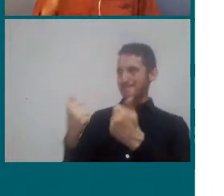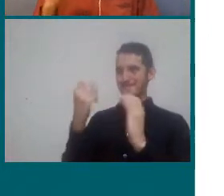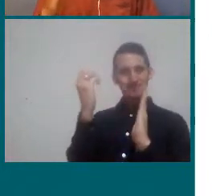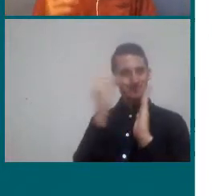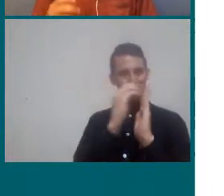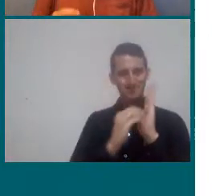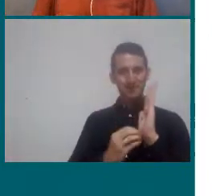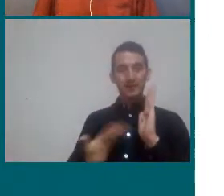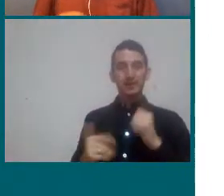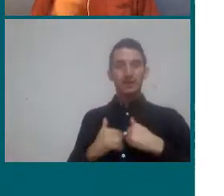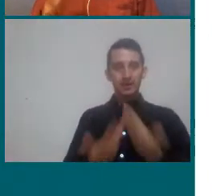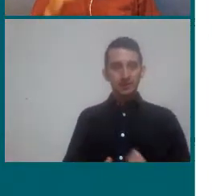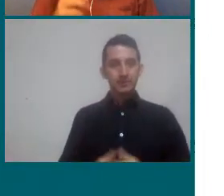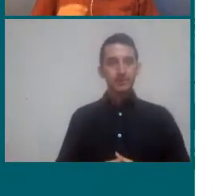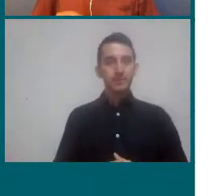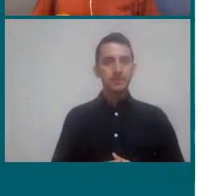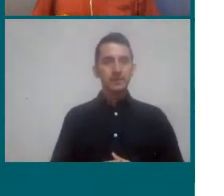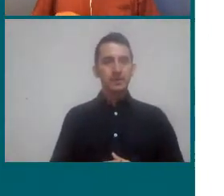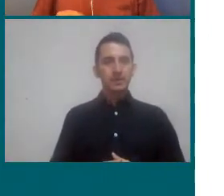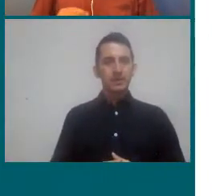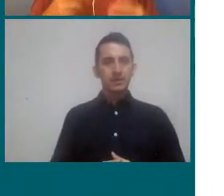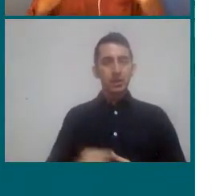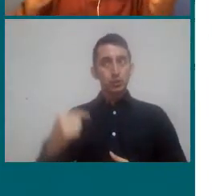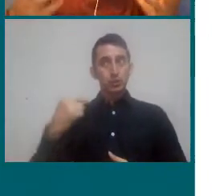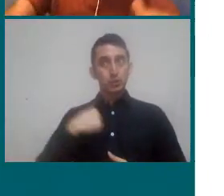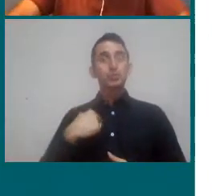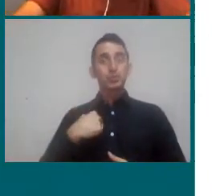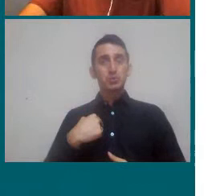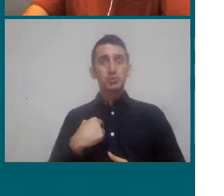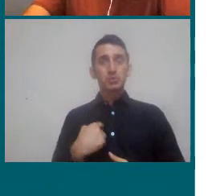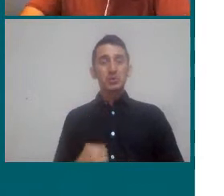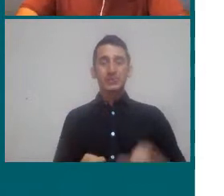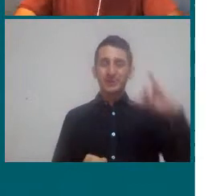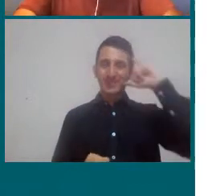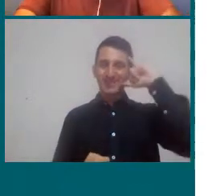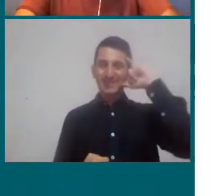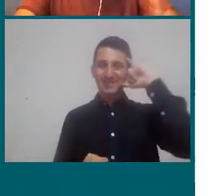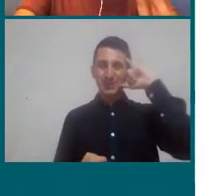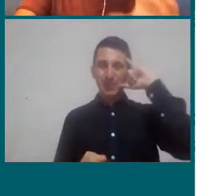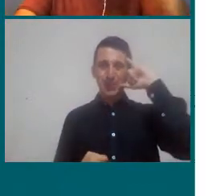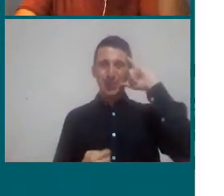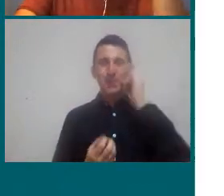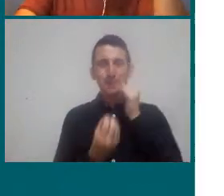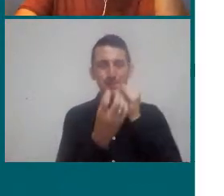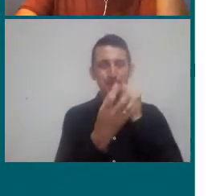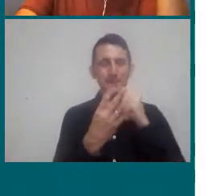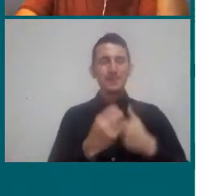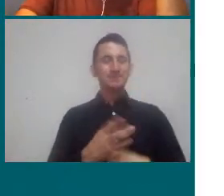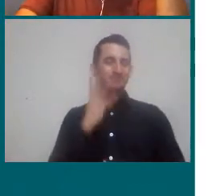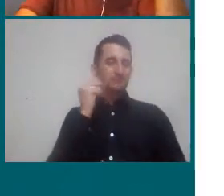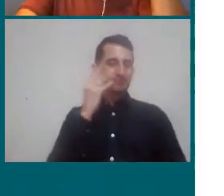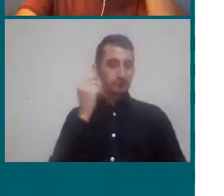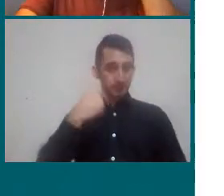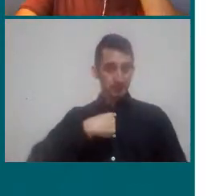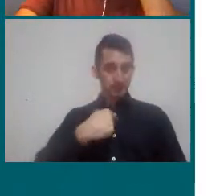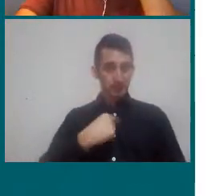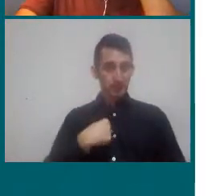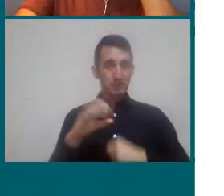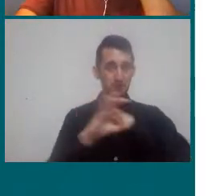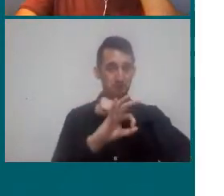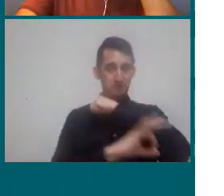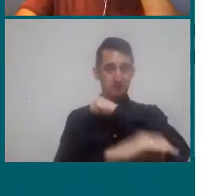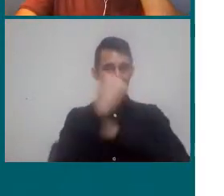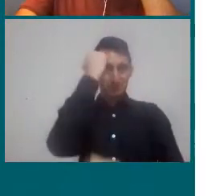yo que estudio magisterio, que estudia psicopedagogía, que me gusta mucho leer sobre educación, dije, ostras, igual esto ya estaba inventado.